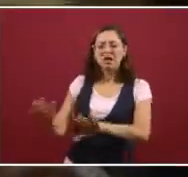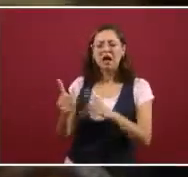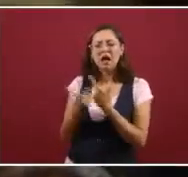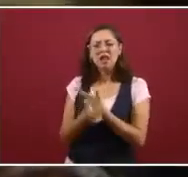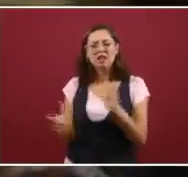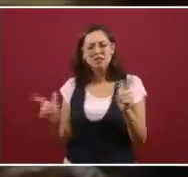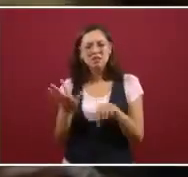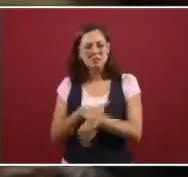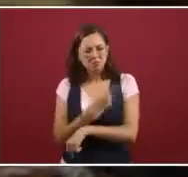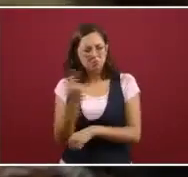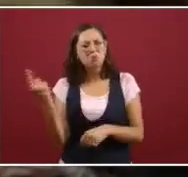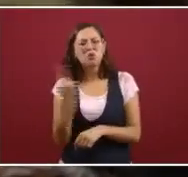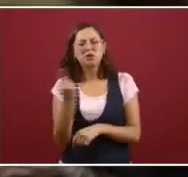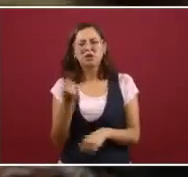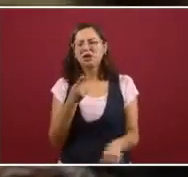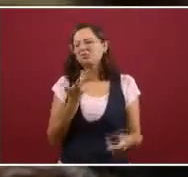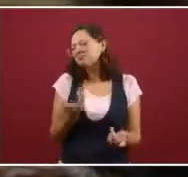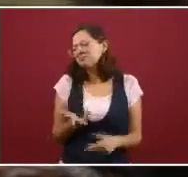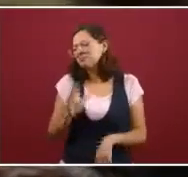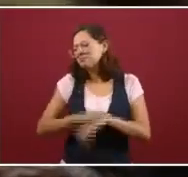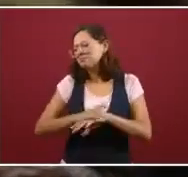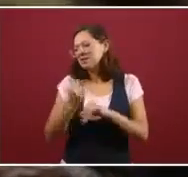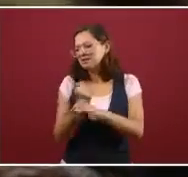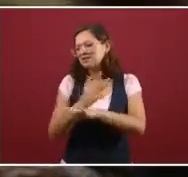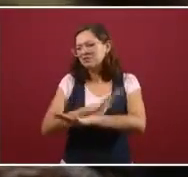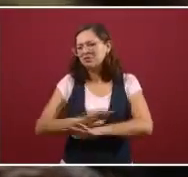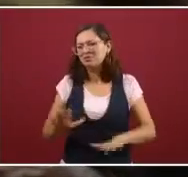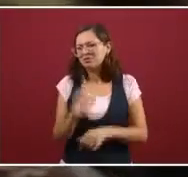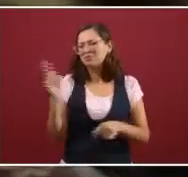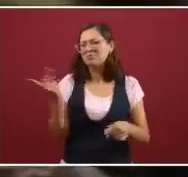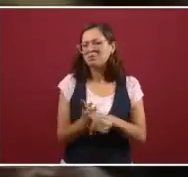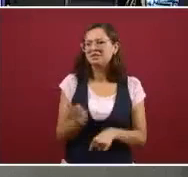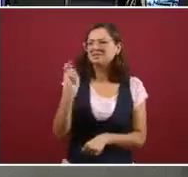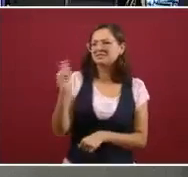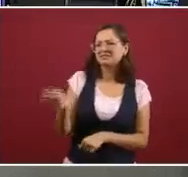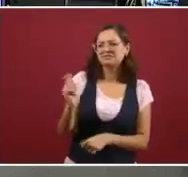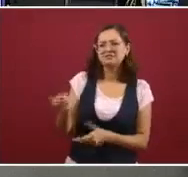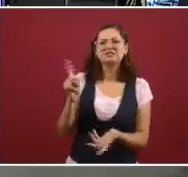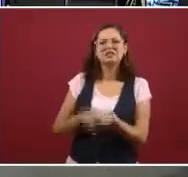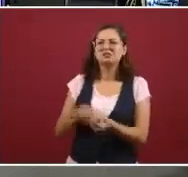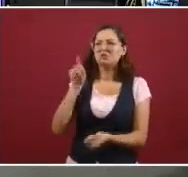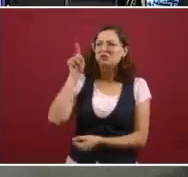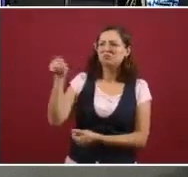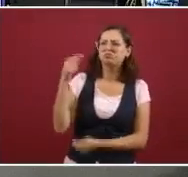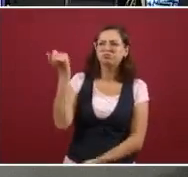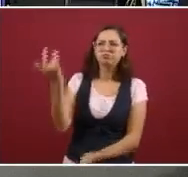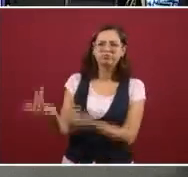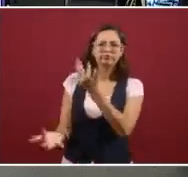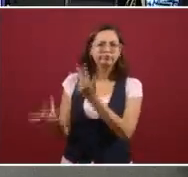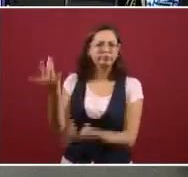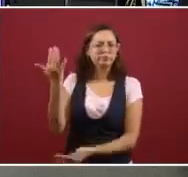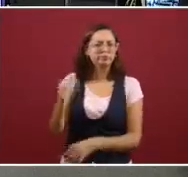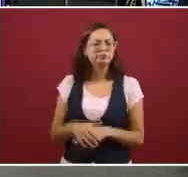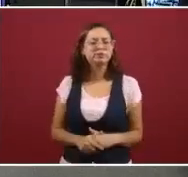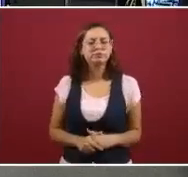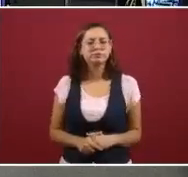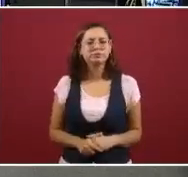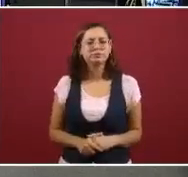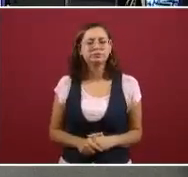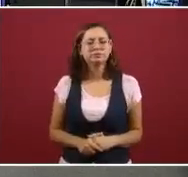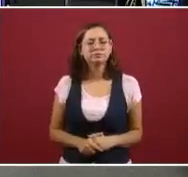¿Y qué información más tienen sobre quién pudo cometer este atentado? Bueno, gracias. Este es